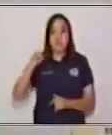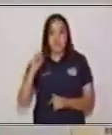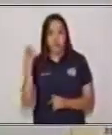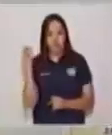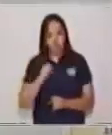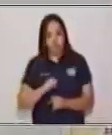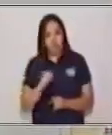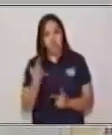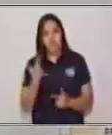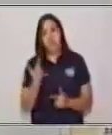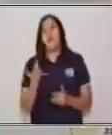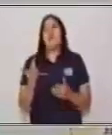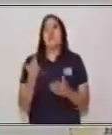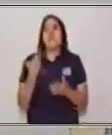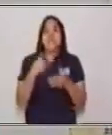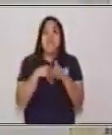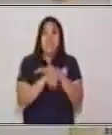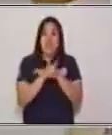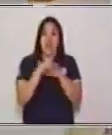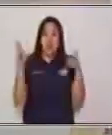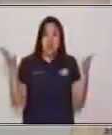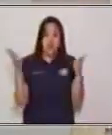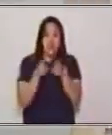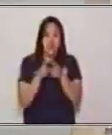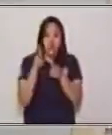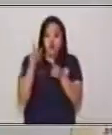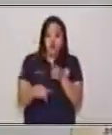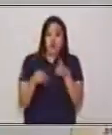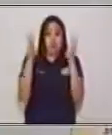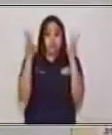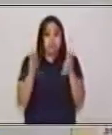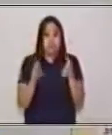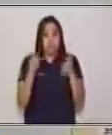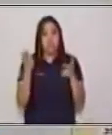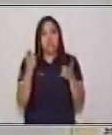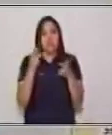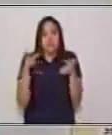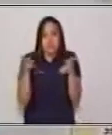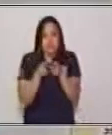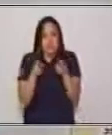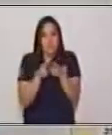Veamos si dentro de mi término puedo o encuentro un sintagma más.